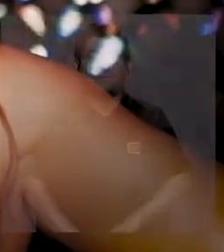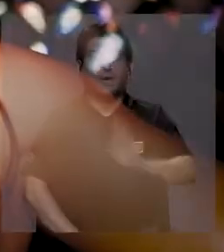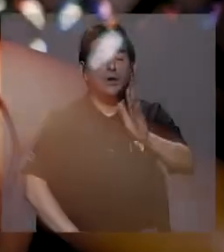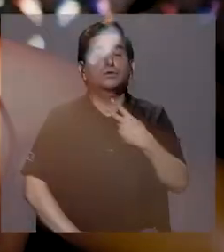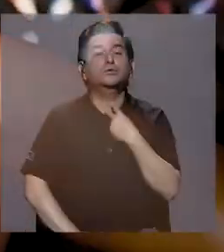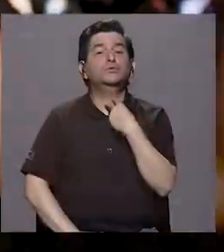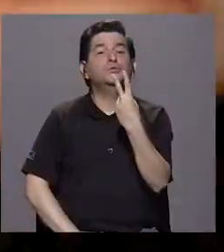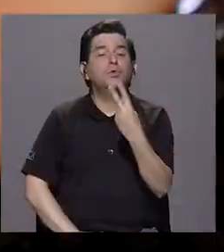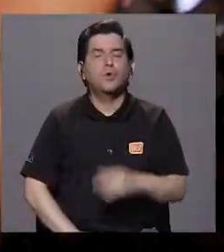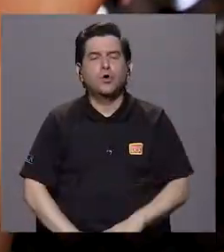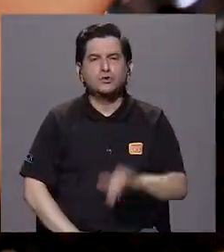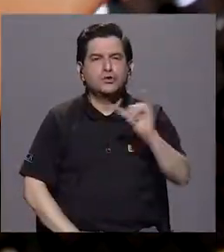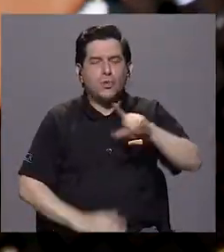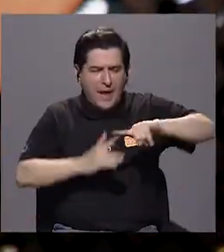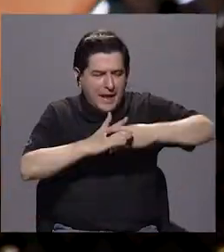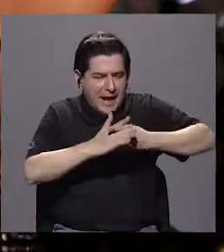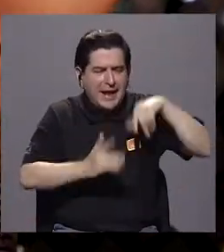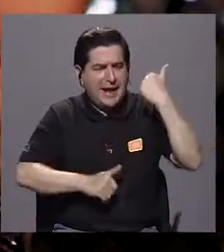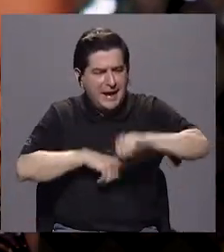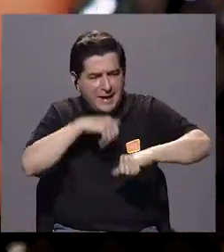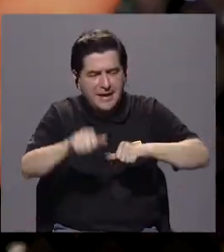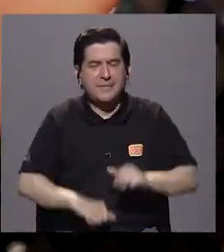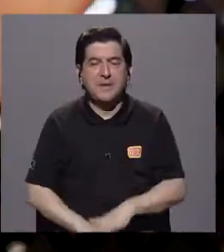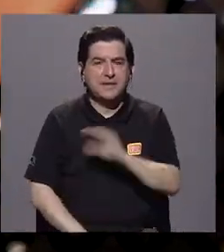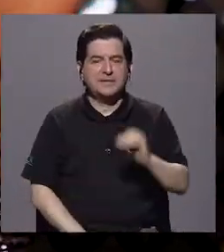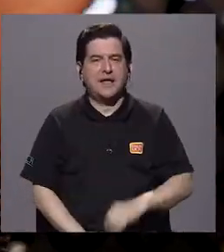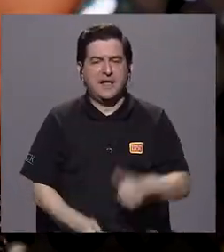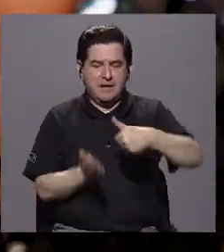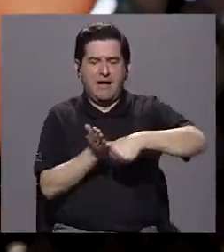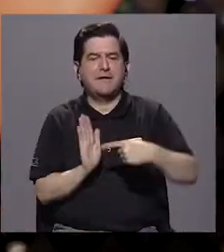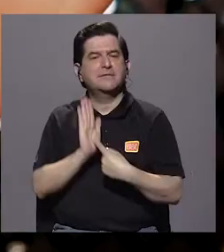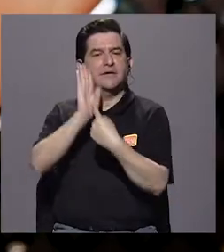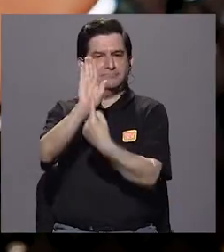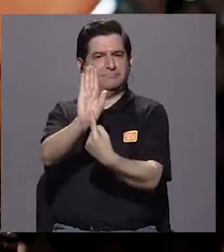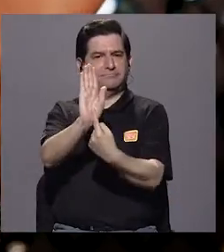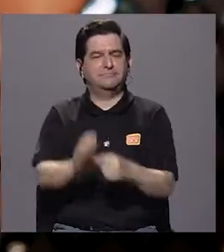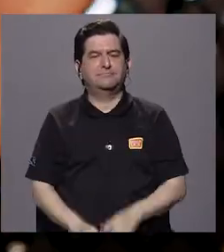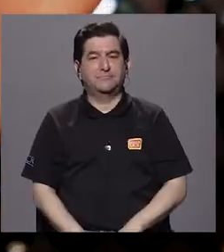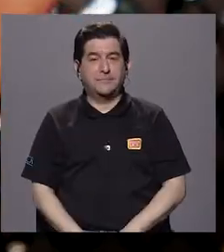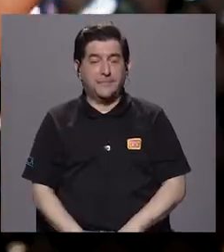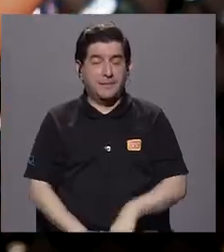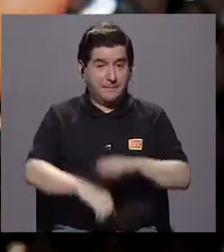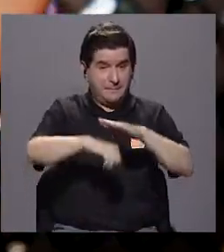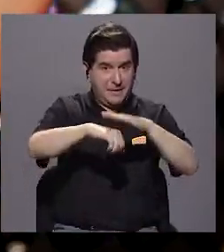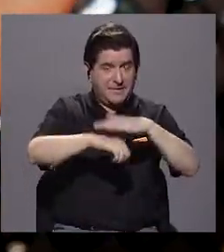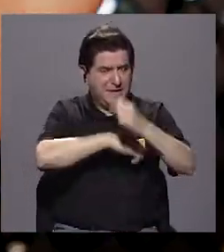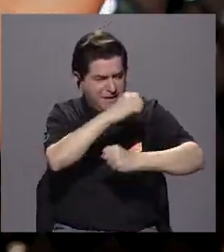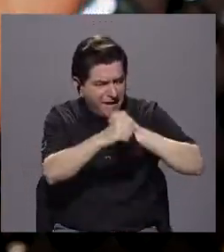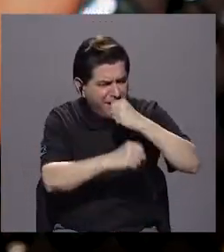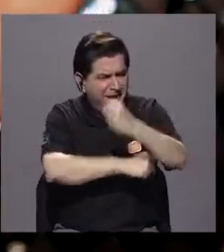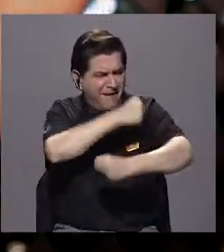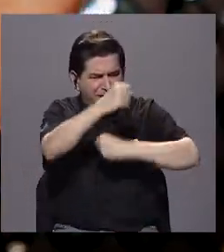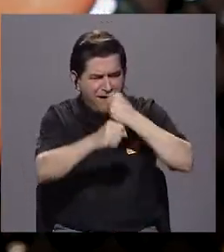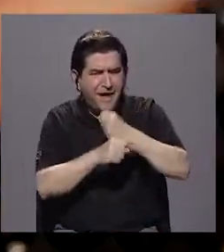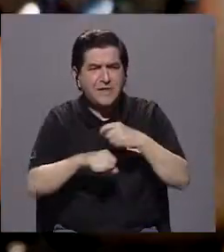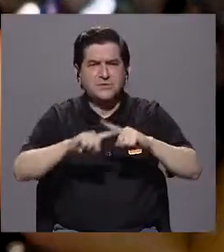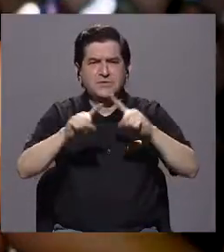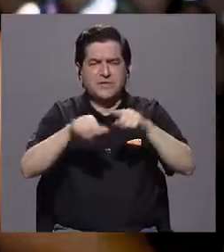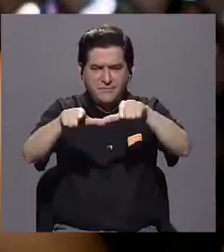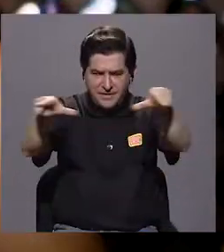Su voz es un misil de lucha y su carta de presentación. Una que le ha dado años y años en